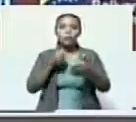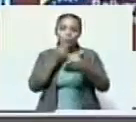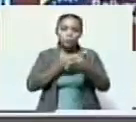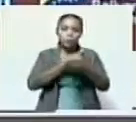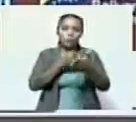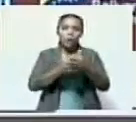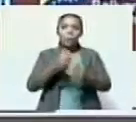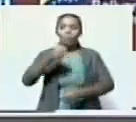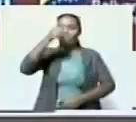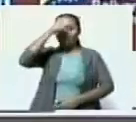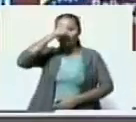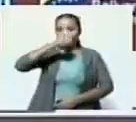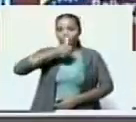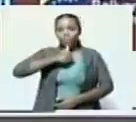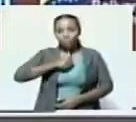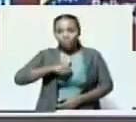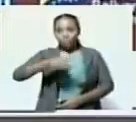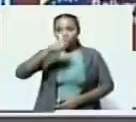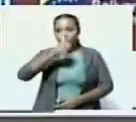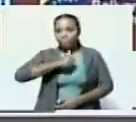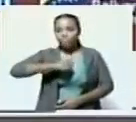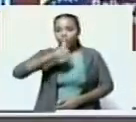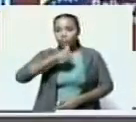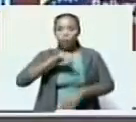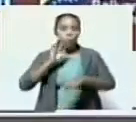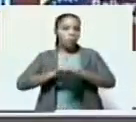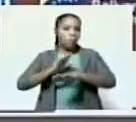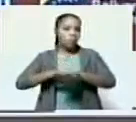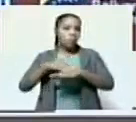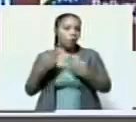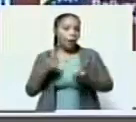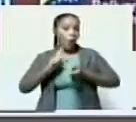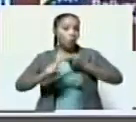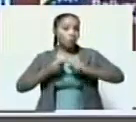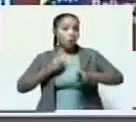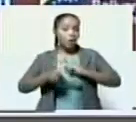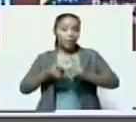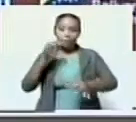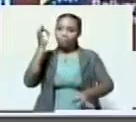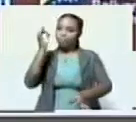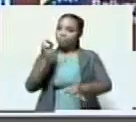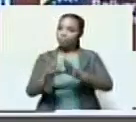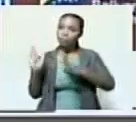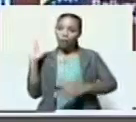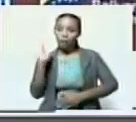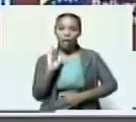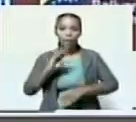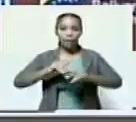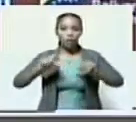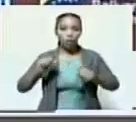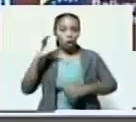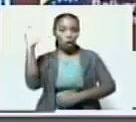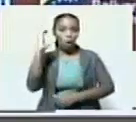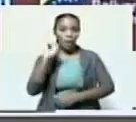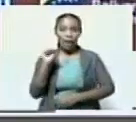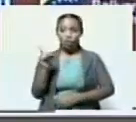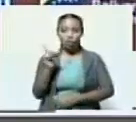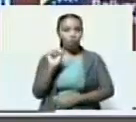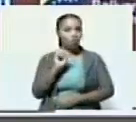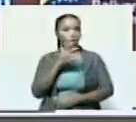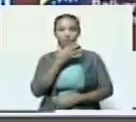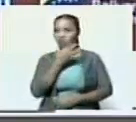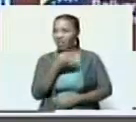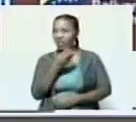mucha paciencia, porque las cosas lamentablemente que se vienen del territorio colombiano no son fáciles, son